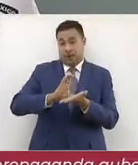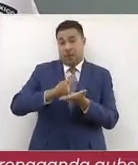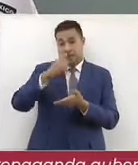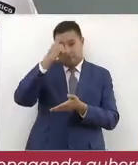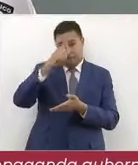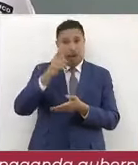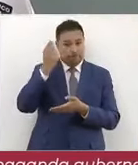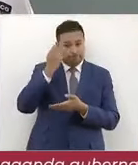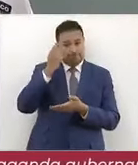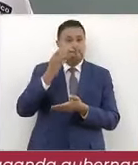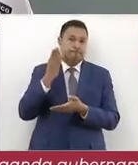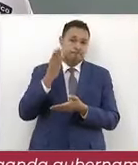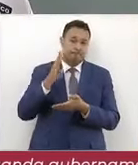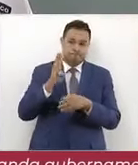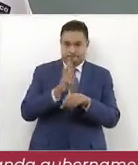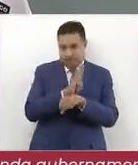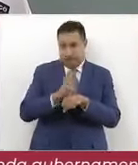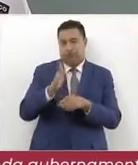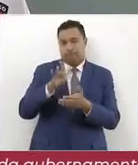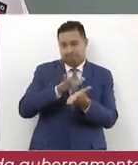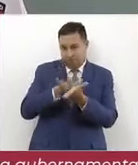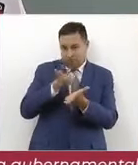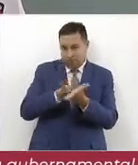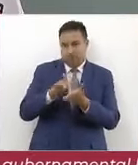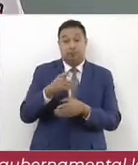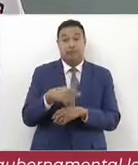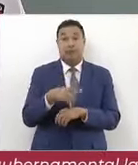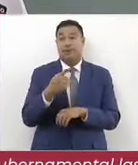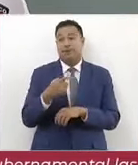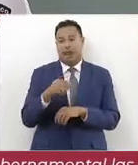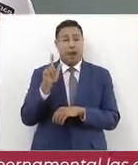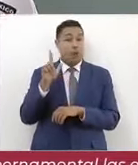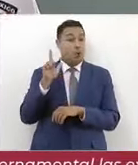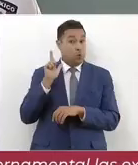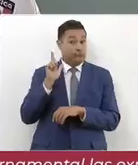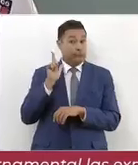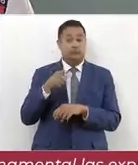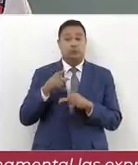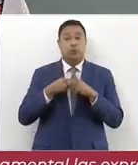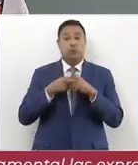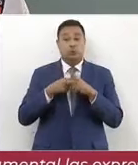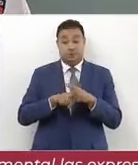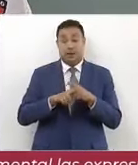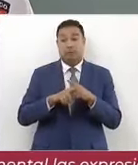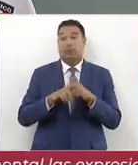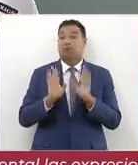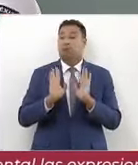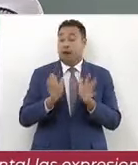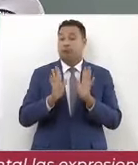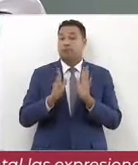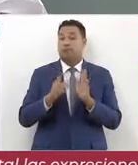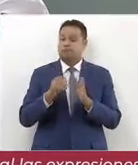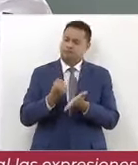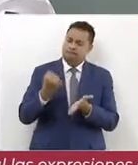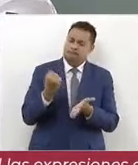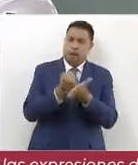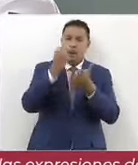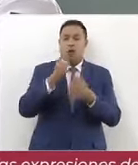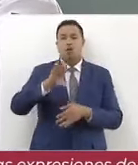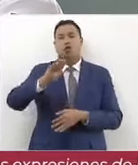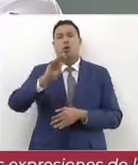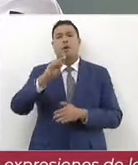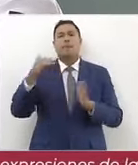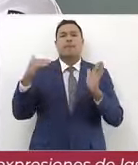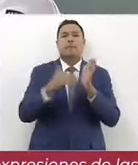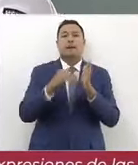fueran becados. También agradecerle porque esta semana, el lunes, arrancamos la legalización de más de 90 mil